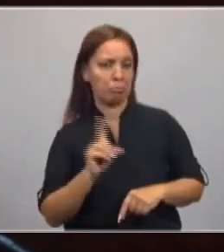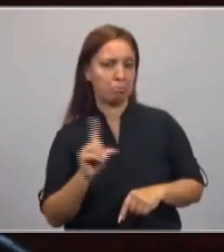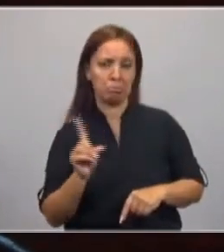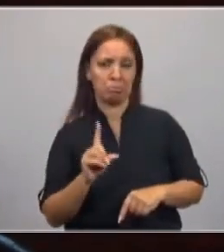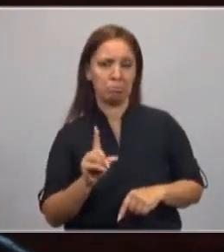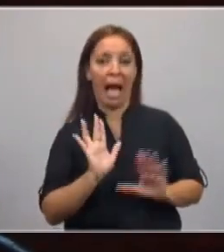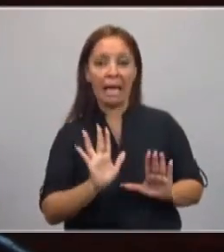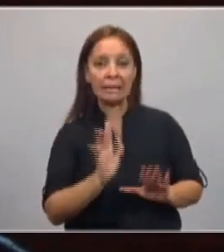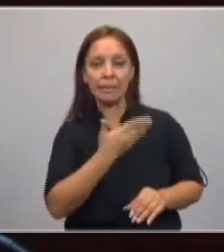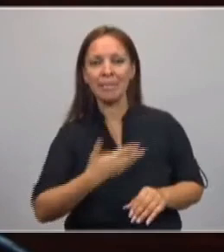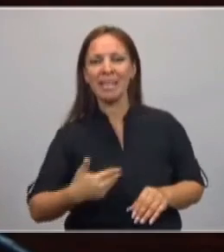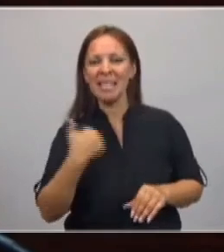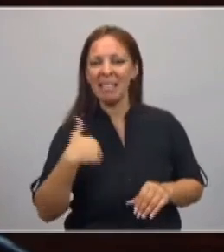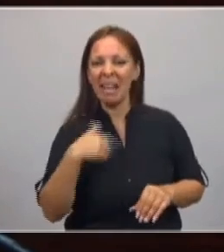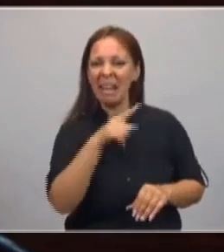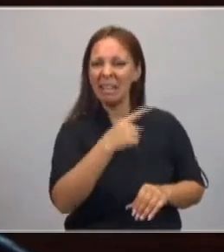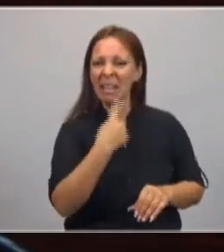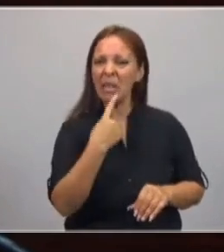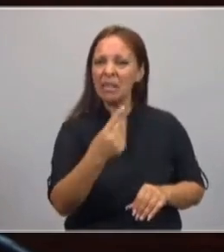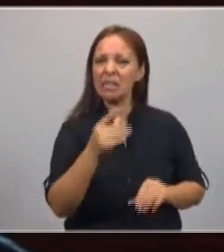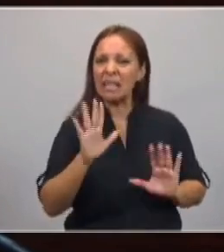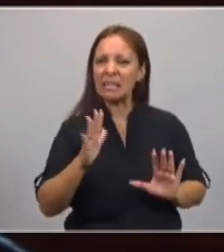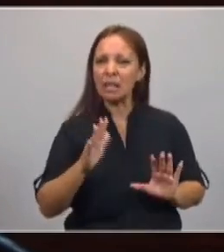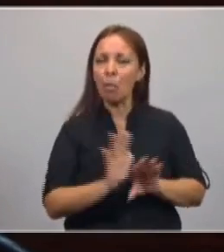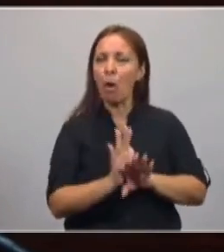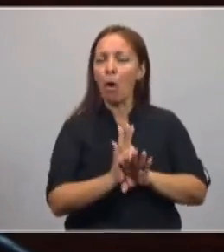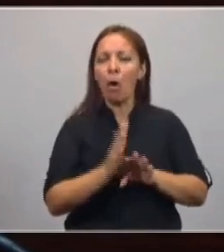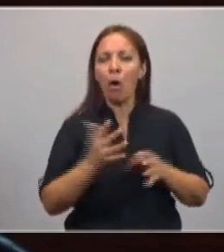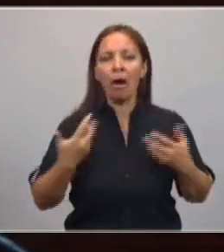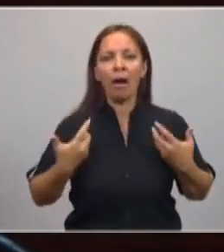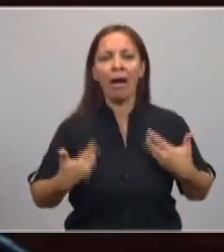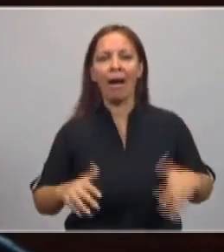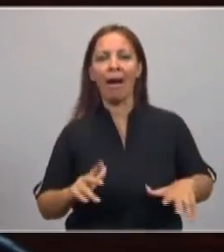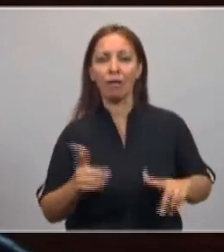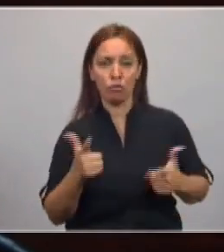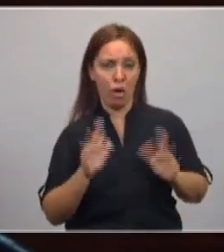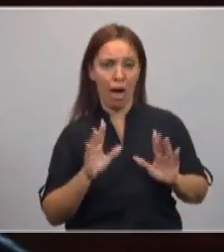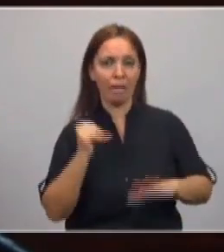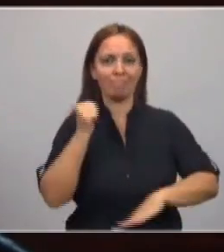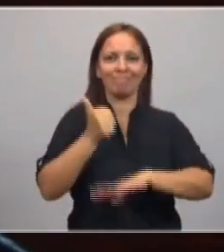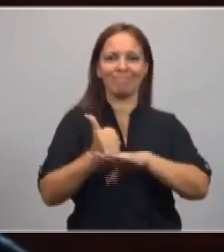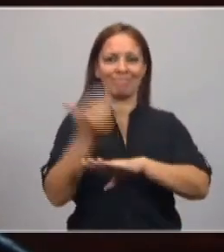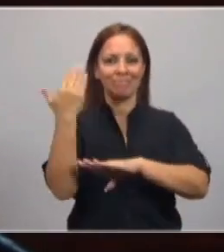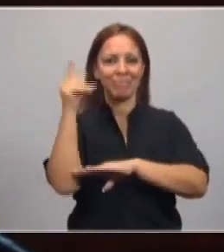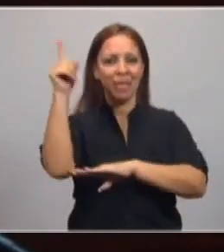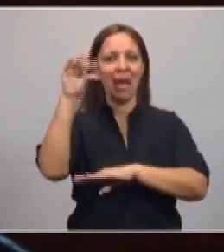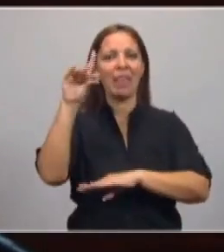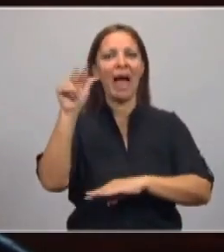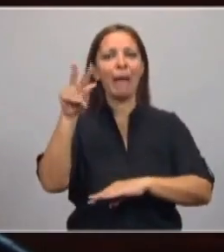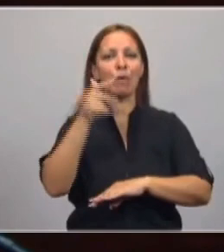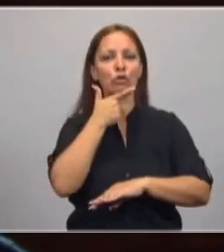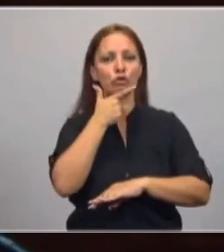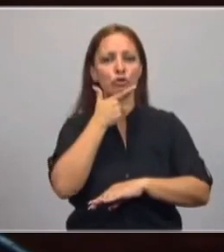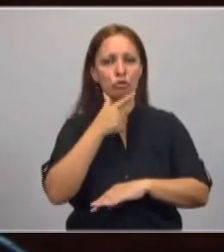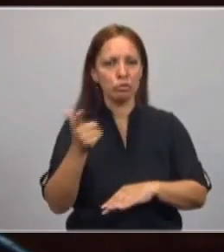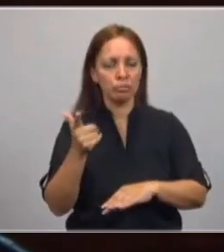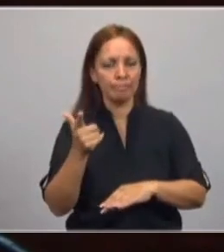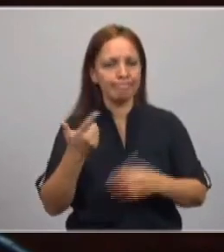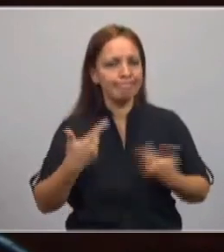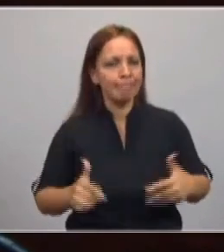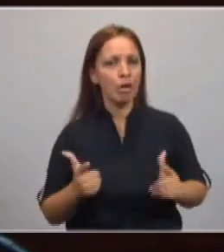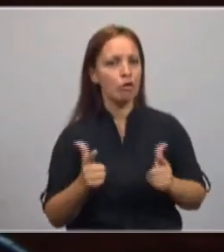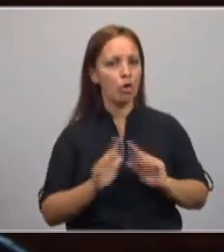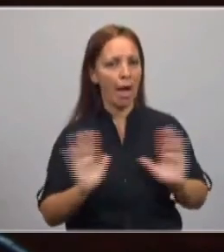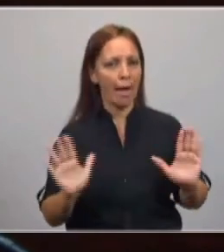argentino sosteniendo esa insensatez en Davos delante de representantes del resto del mundo. Solo